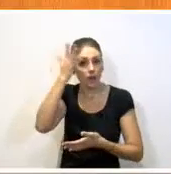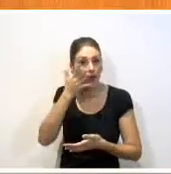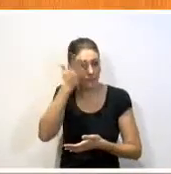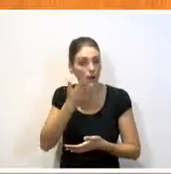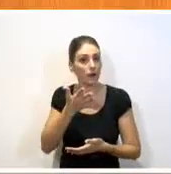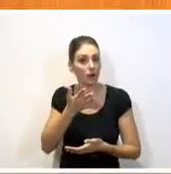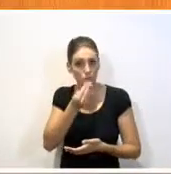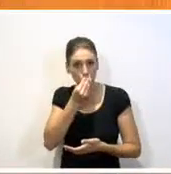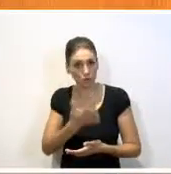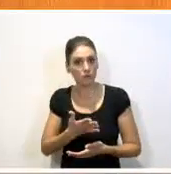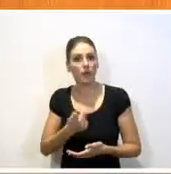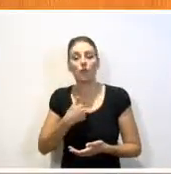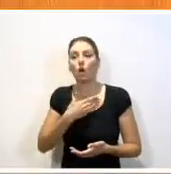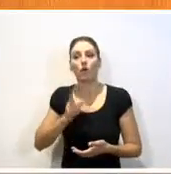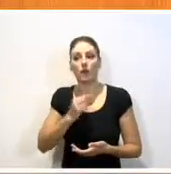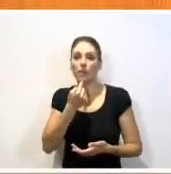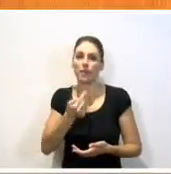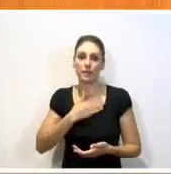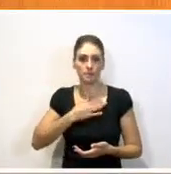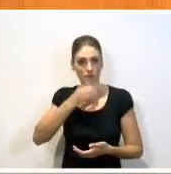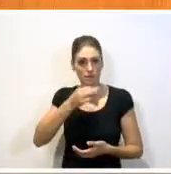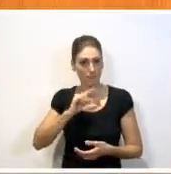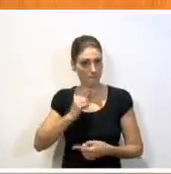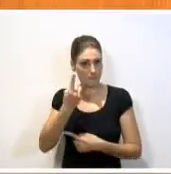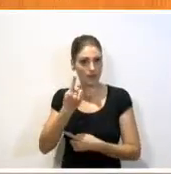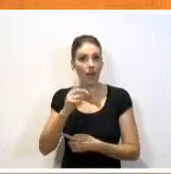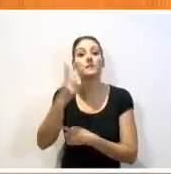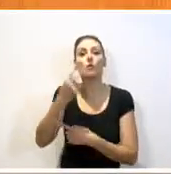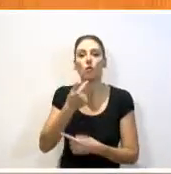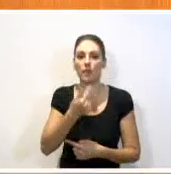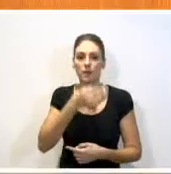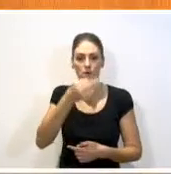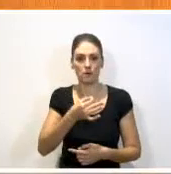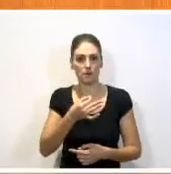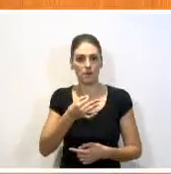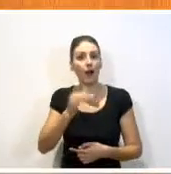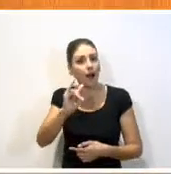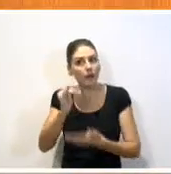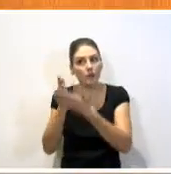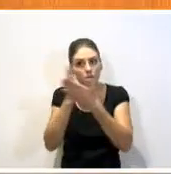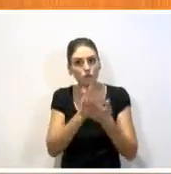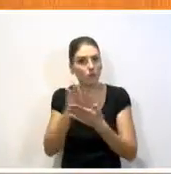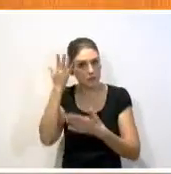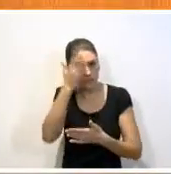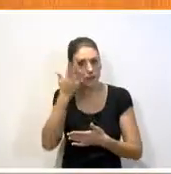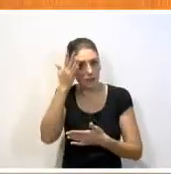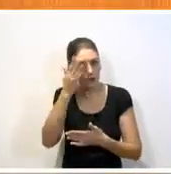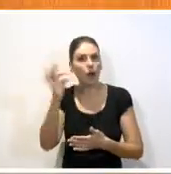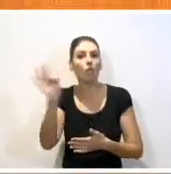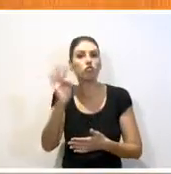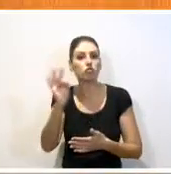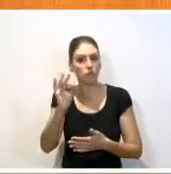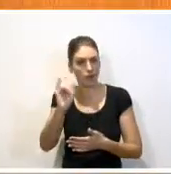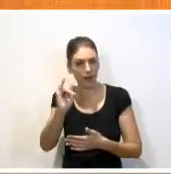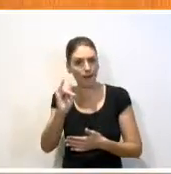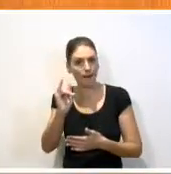no lo he querido decir en la primera intervención, pero lo digo en la segunda, también hay estudiantes de Navarra, por ejemplo de Tudela, que acceden